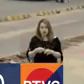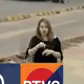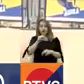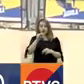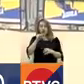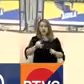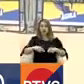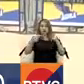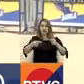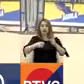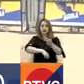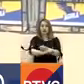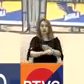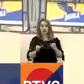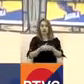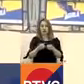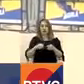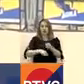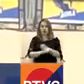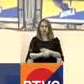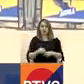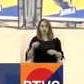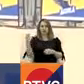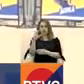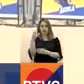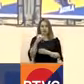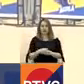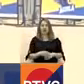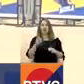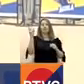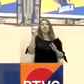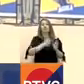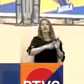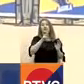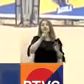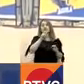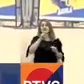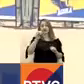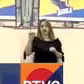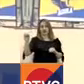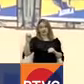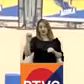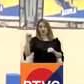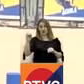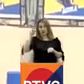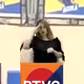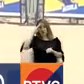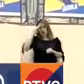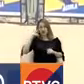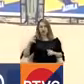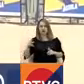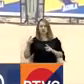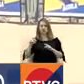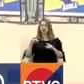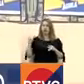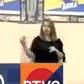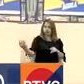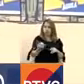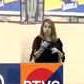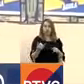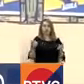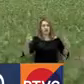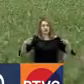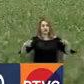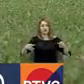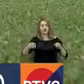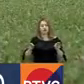'metropolitano' la utilización de 1.700 unidades que van a estar no solamente en el entorno al partido para que las personas lleguen tranquilas sino también en